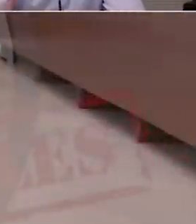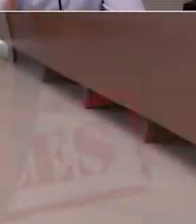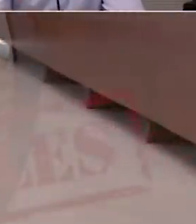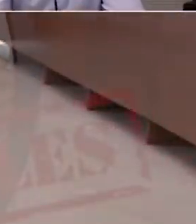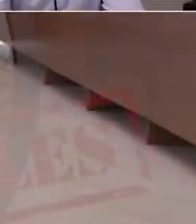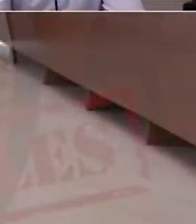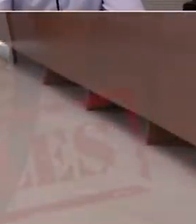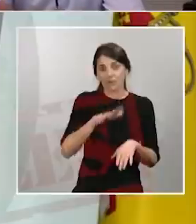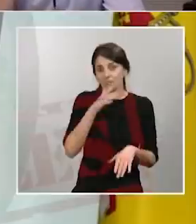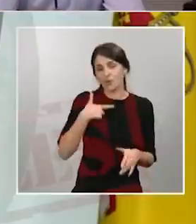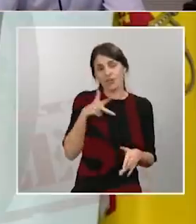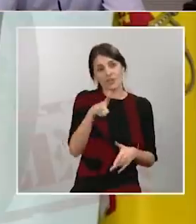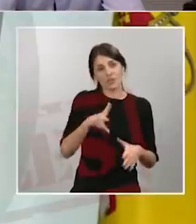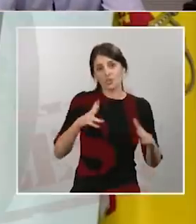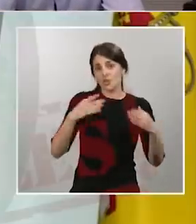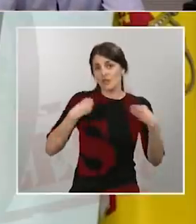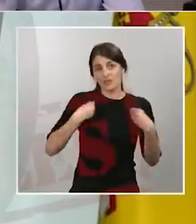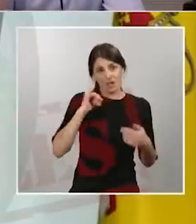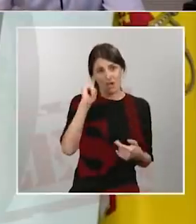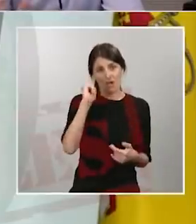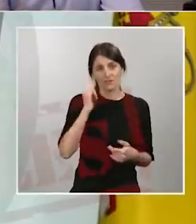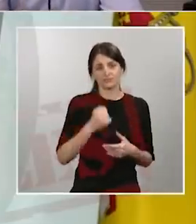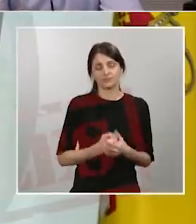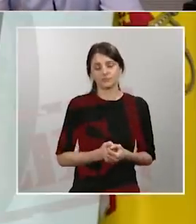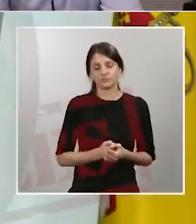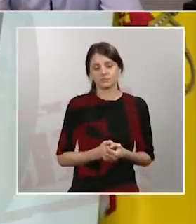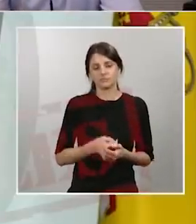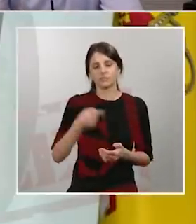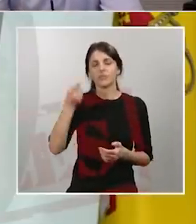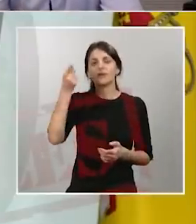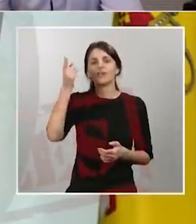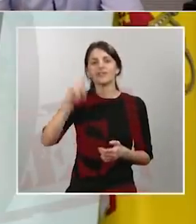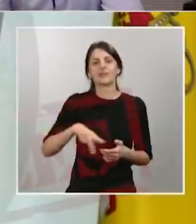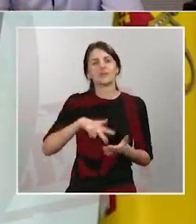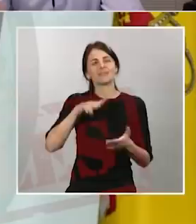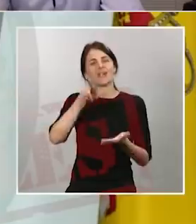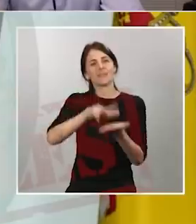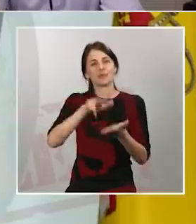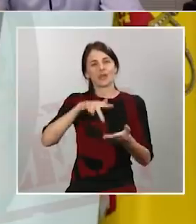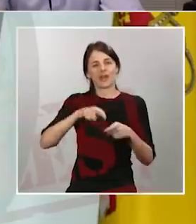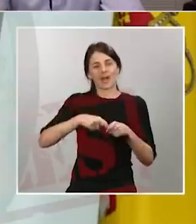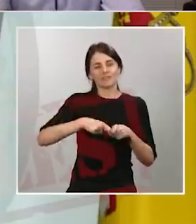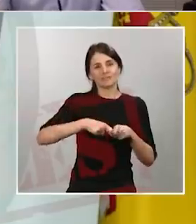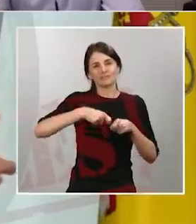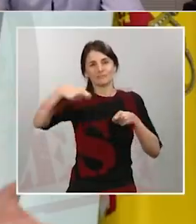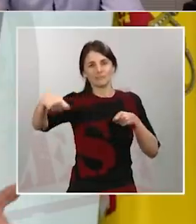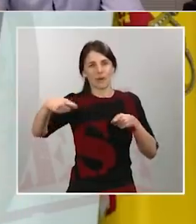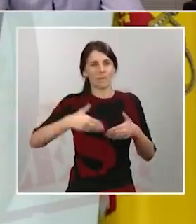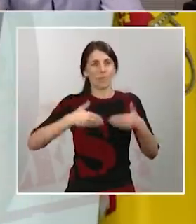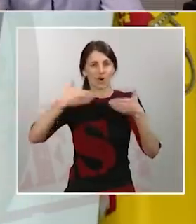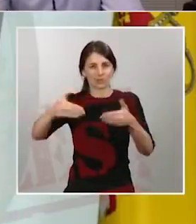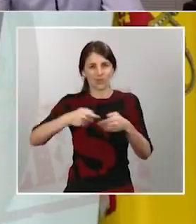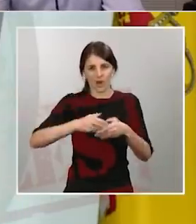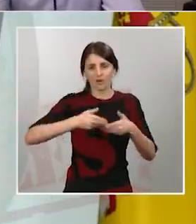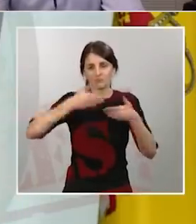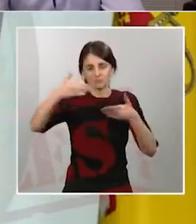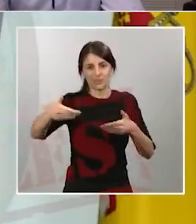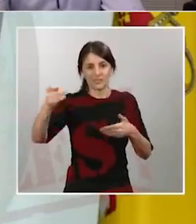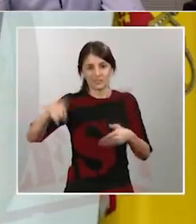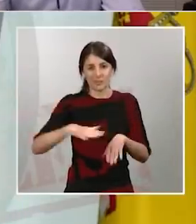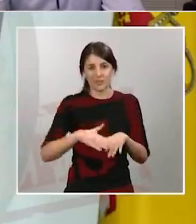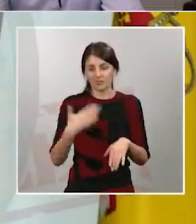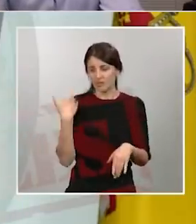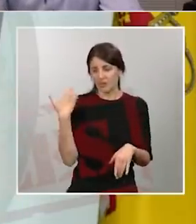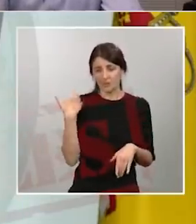ocurrir. A mí, si hace 20 años me hubiesen dicho que íbamos a ver cómo un partido socialista negociaba mano a mano con los bilduetarras la